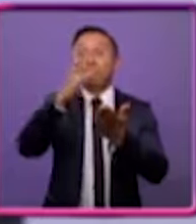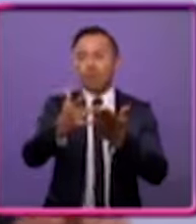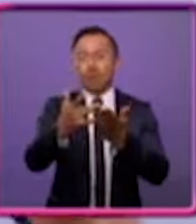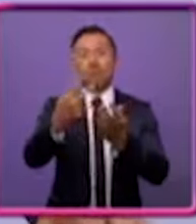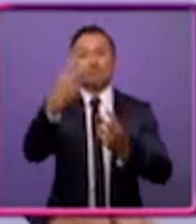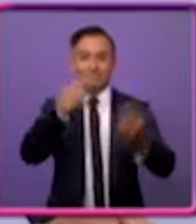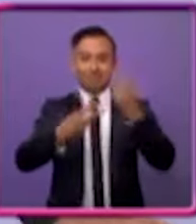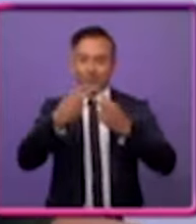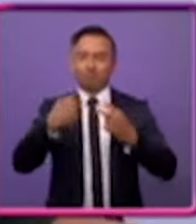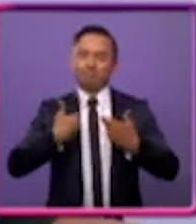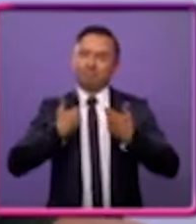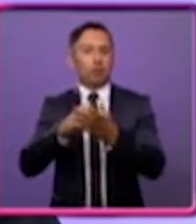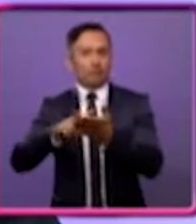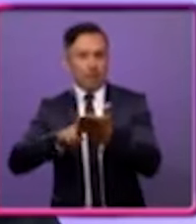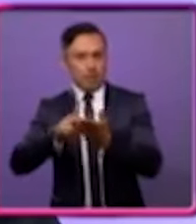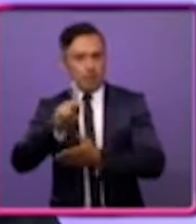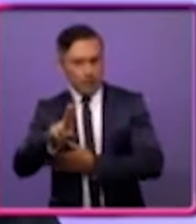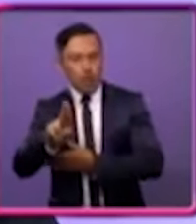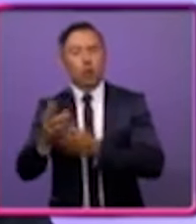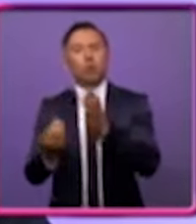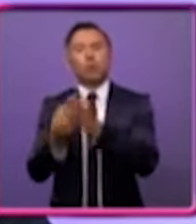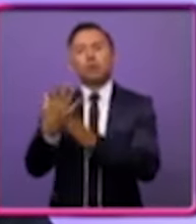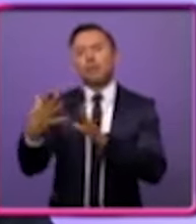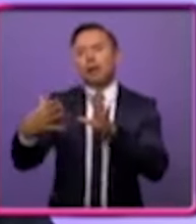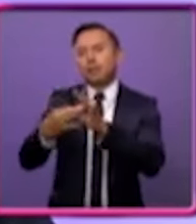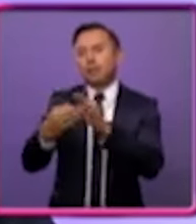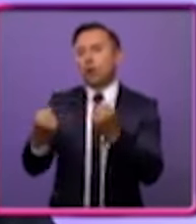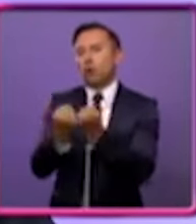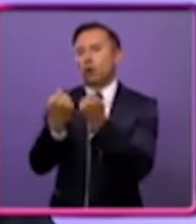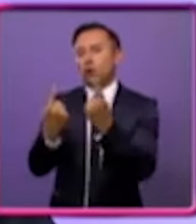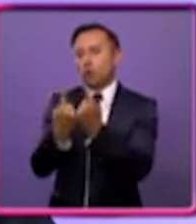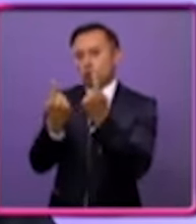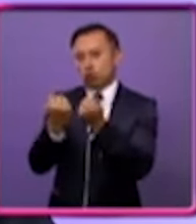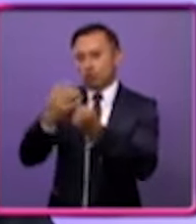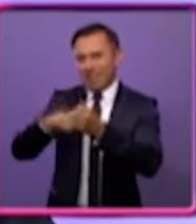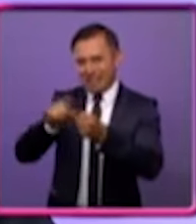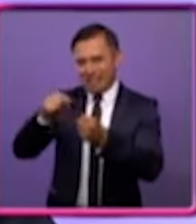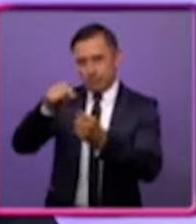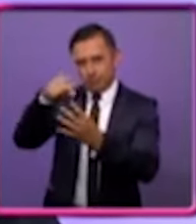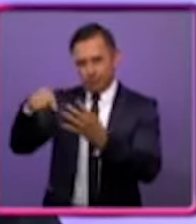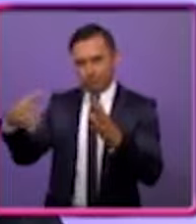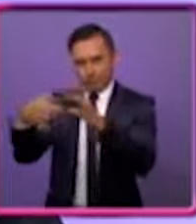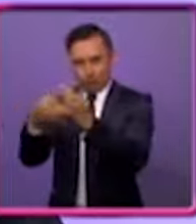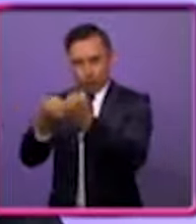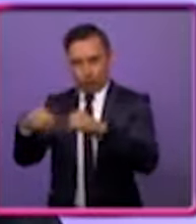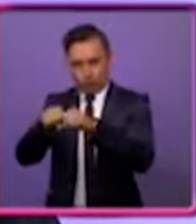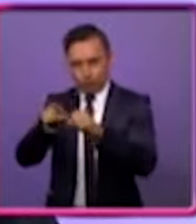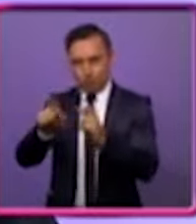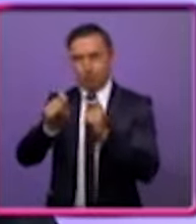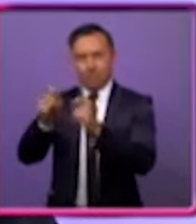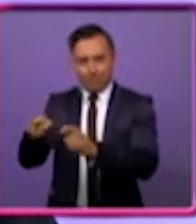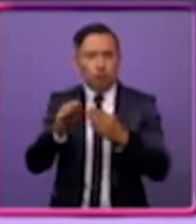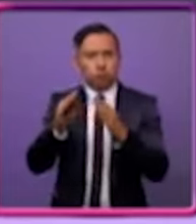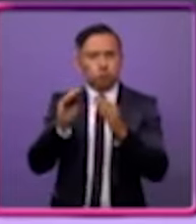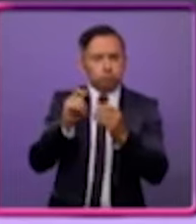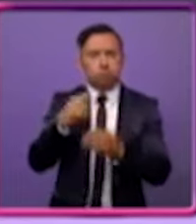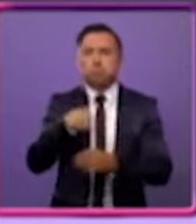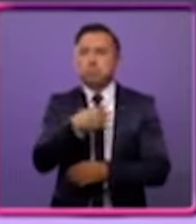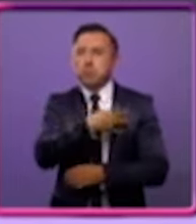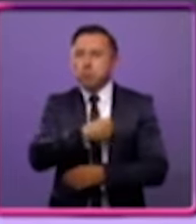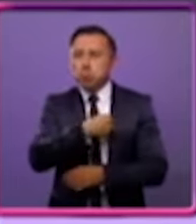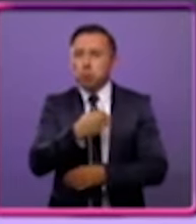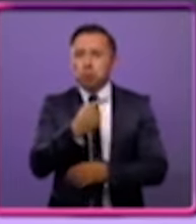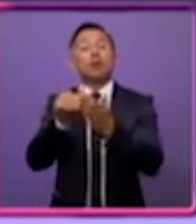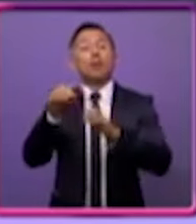con una duración de 90 minutos Alfredo del Mazo de la coalición pri partido verde Nueva Alianza y Encuentro Social Delfina